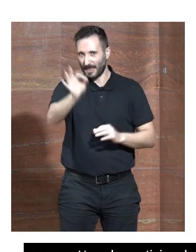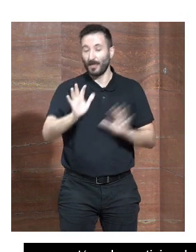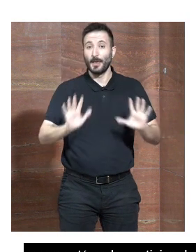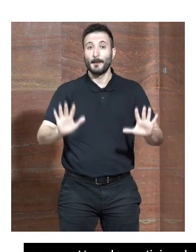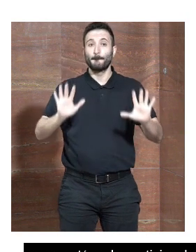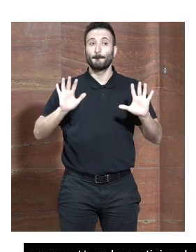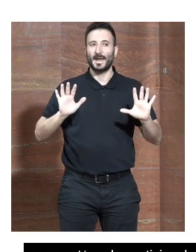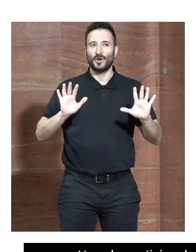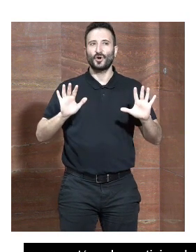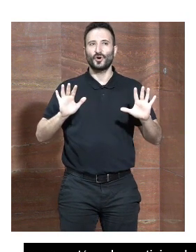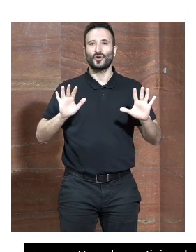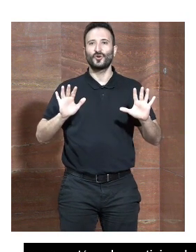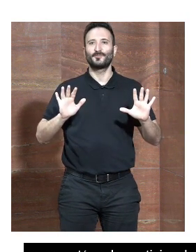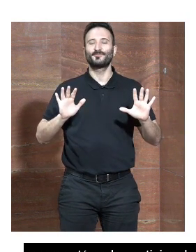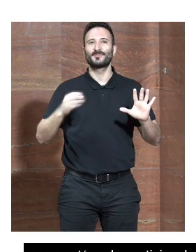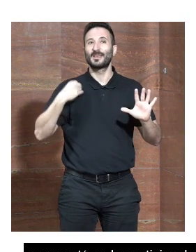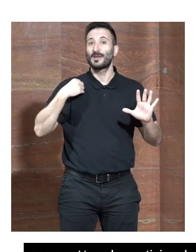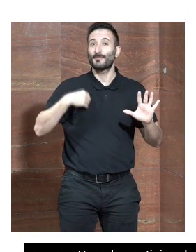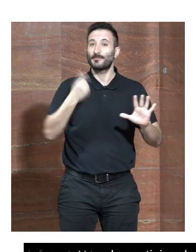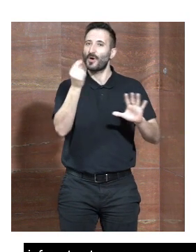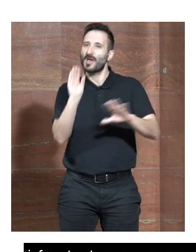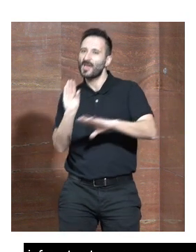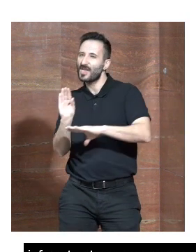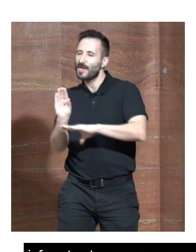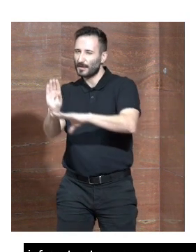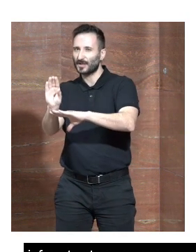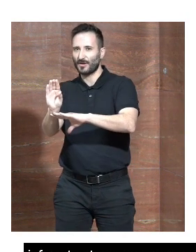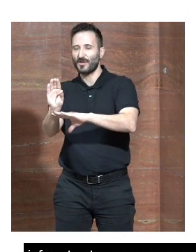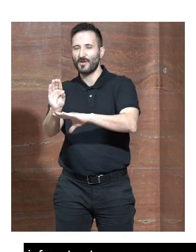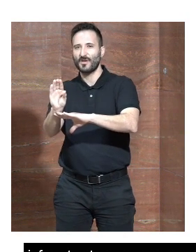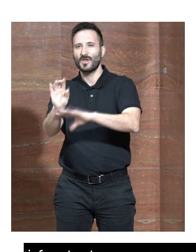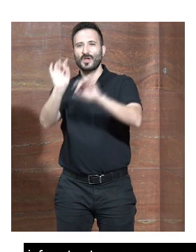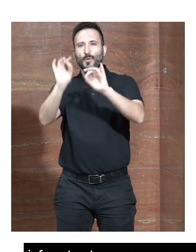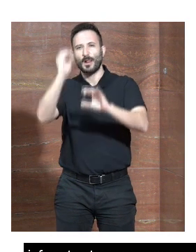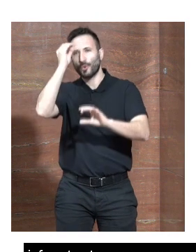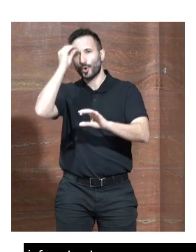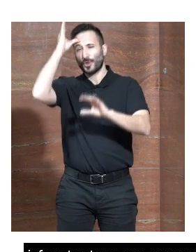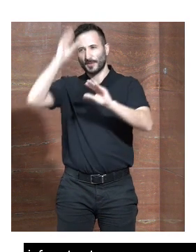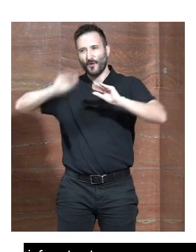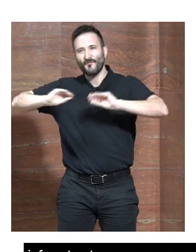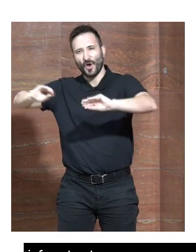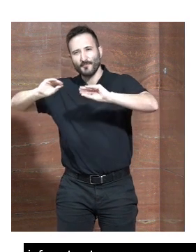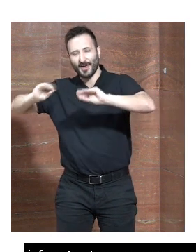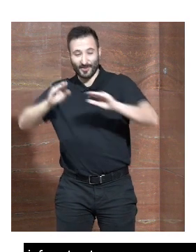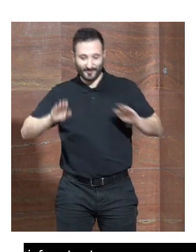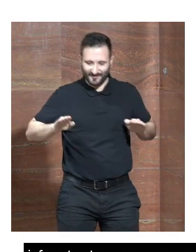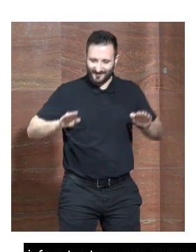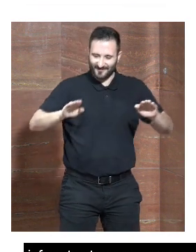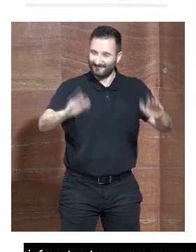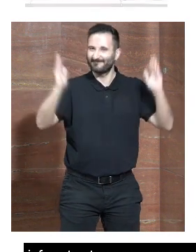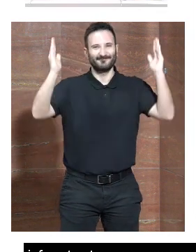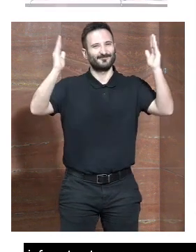pero que no llevaron emparejado una inversión similar en conocimiento, en formación,